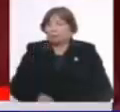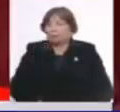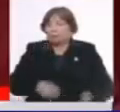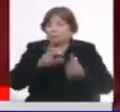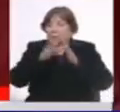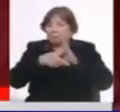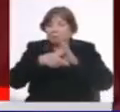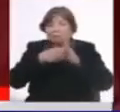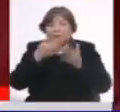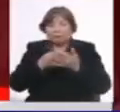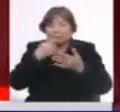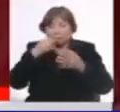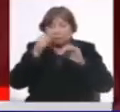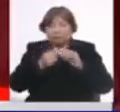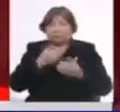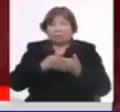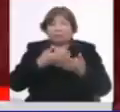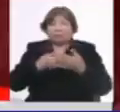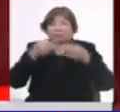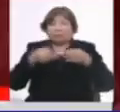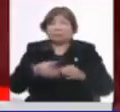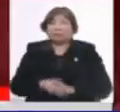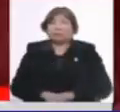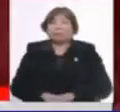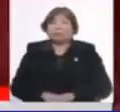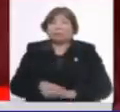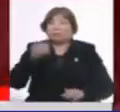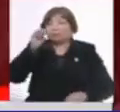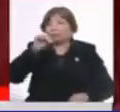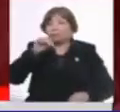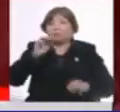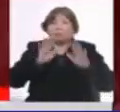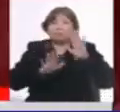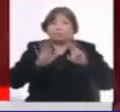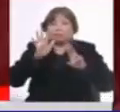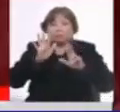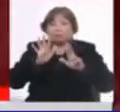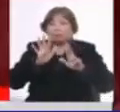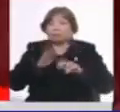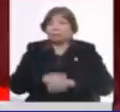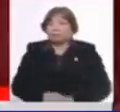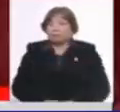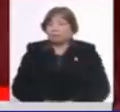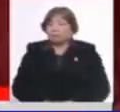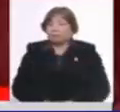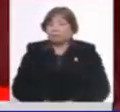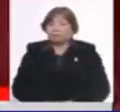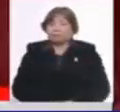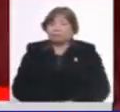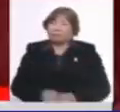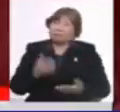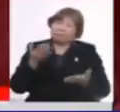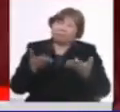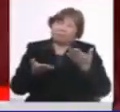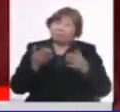Luego que tomamos esa decisión, el día martes 18, ¿no?, habrá